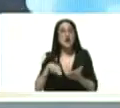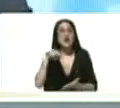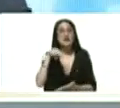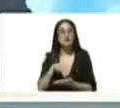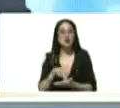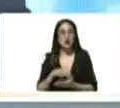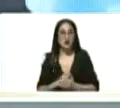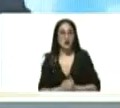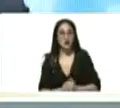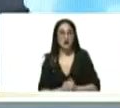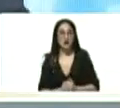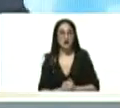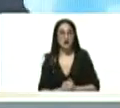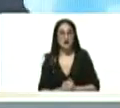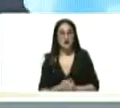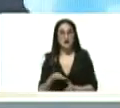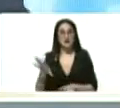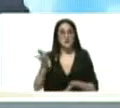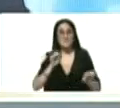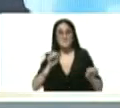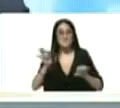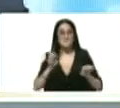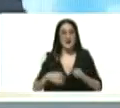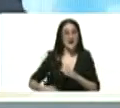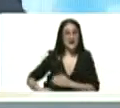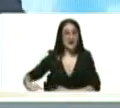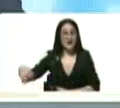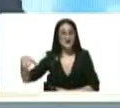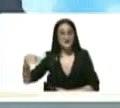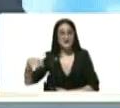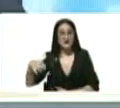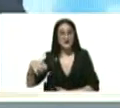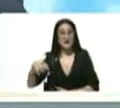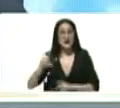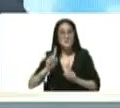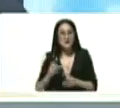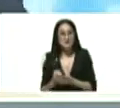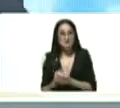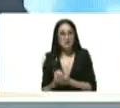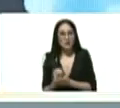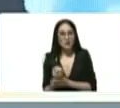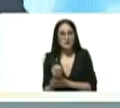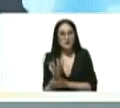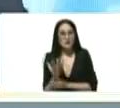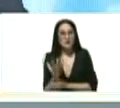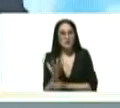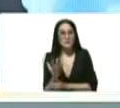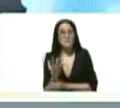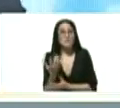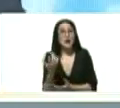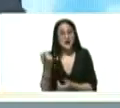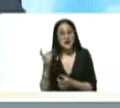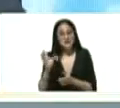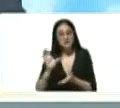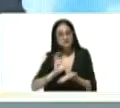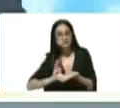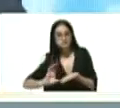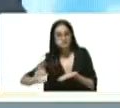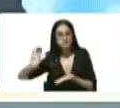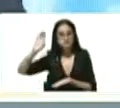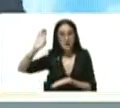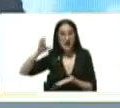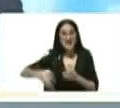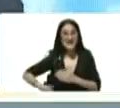que capte la riqueza que se va creando para que pueda invertir esa riqueza